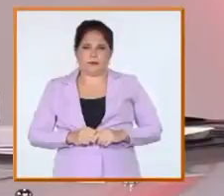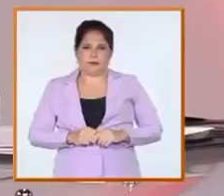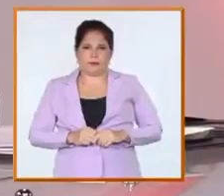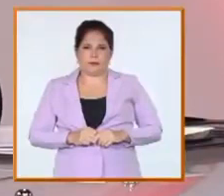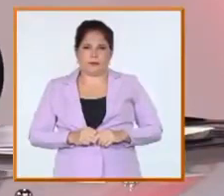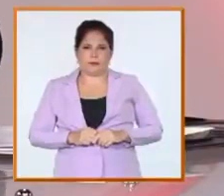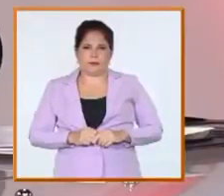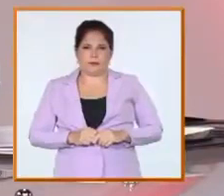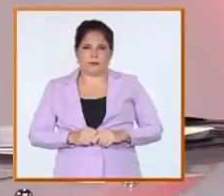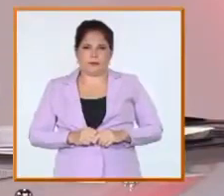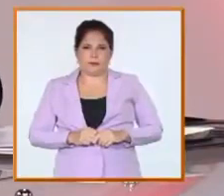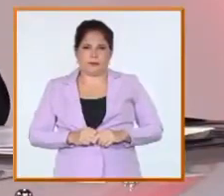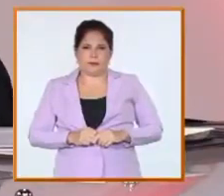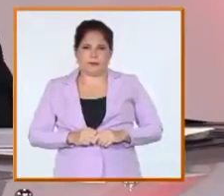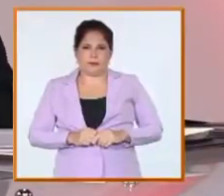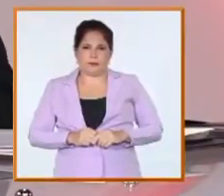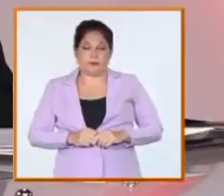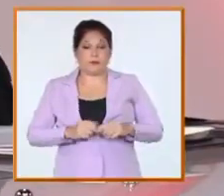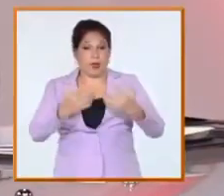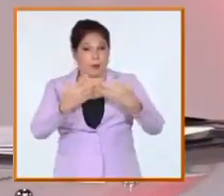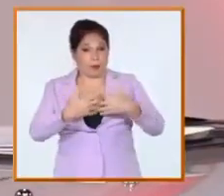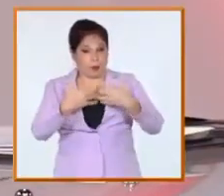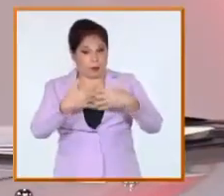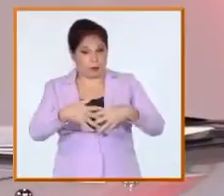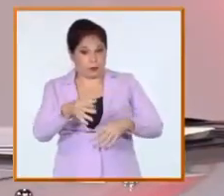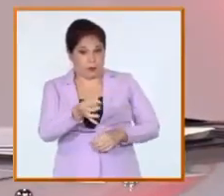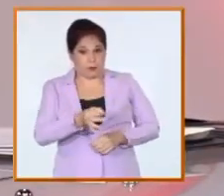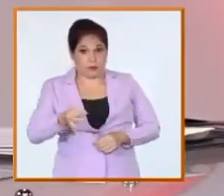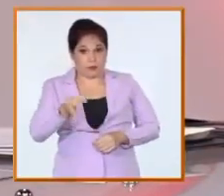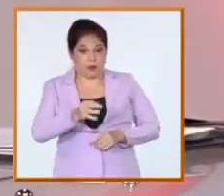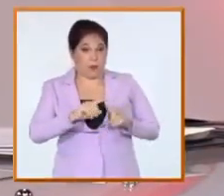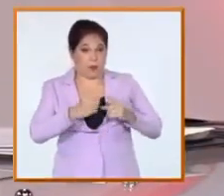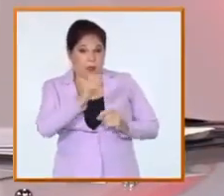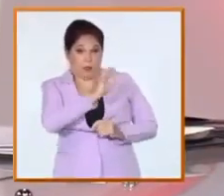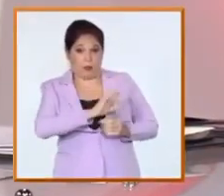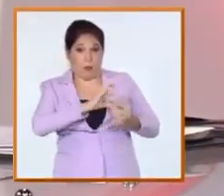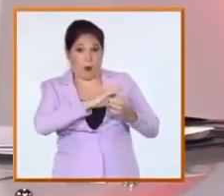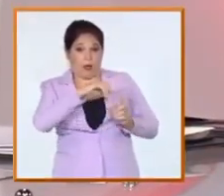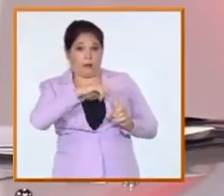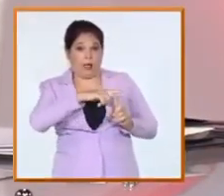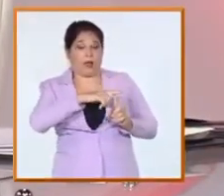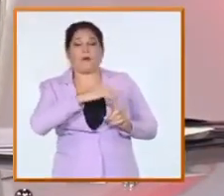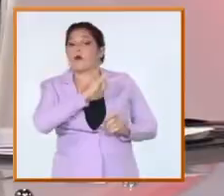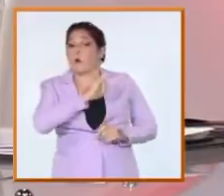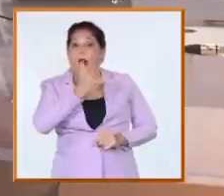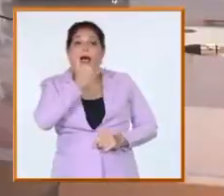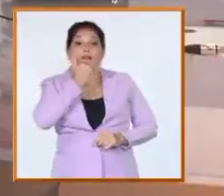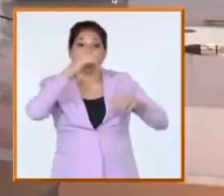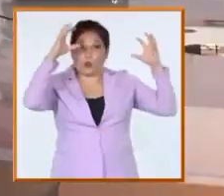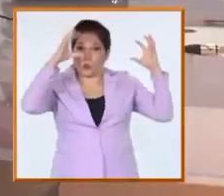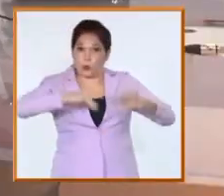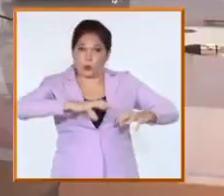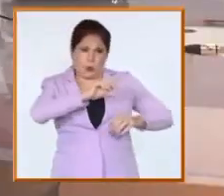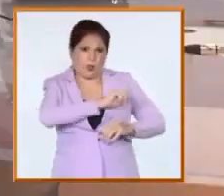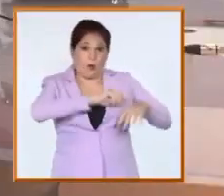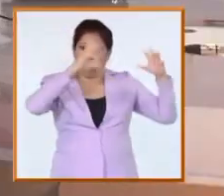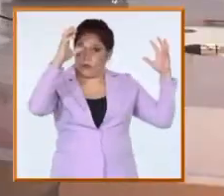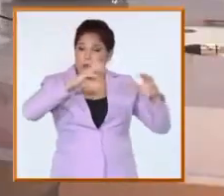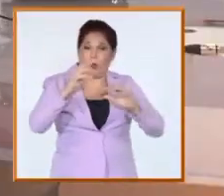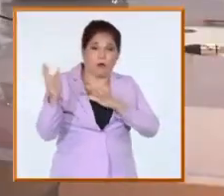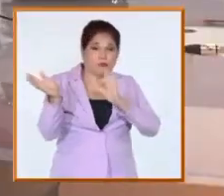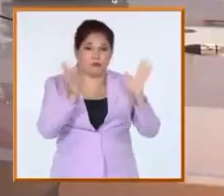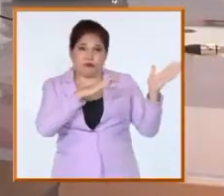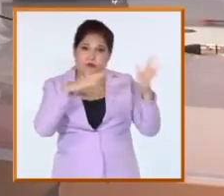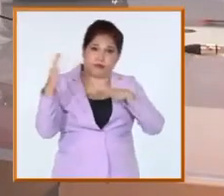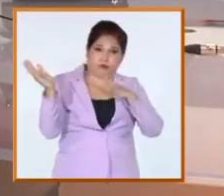noticias solución local también que ayuda porque al Oriente del país también fue muy afectado ministro con lluvia recientes No sí